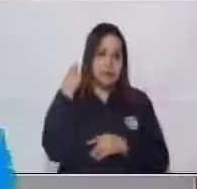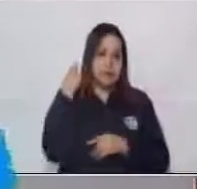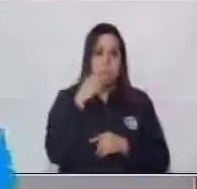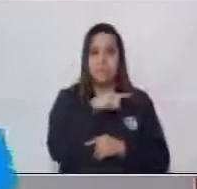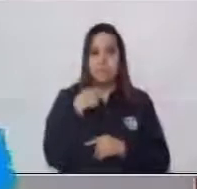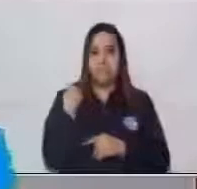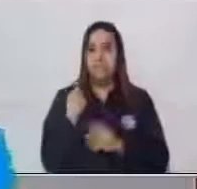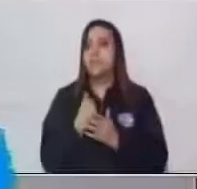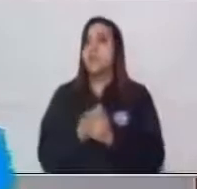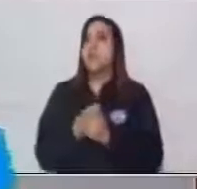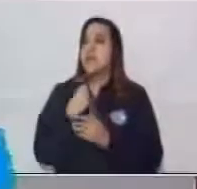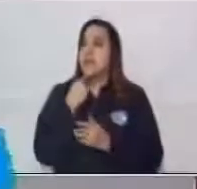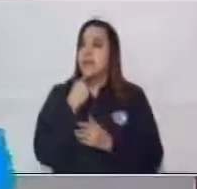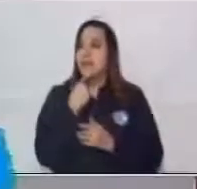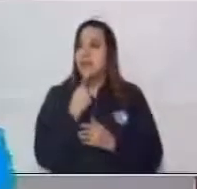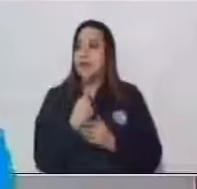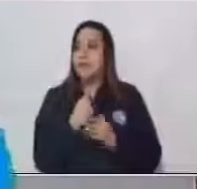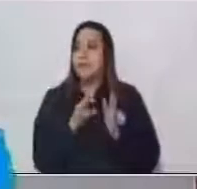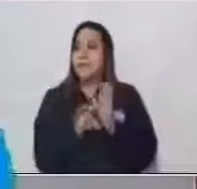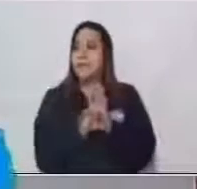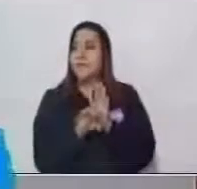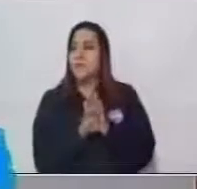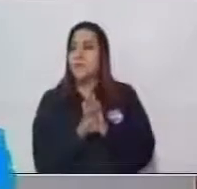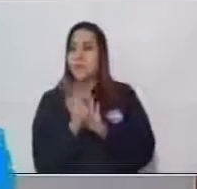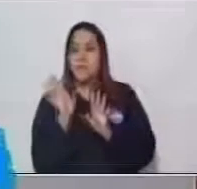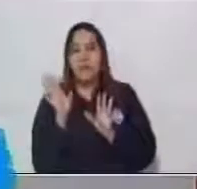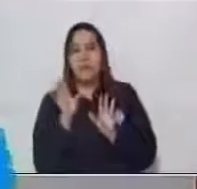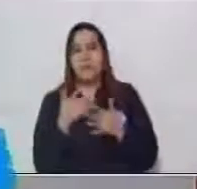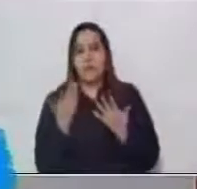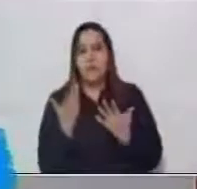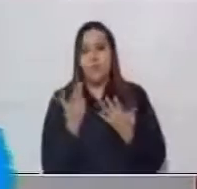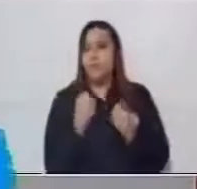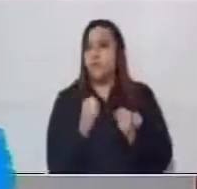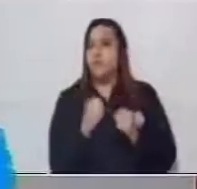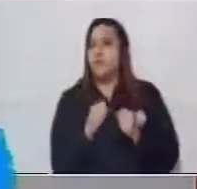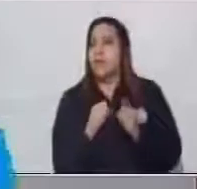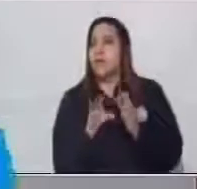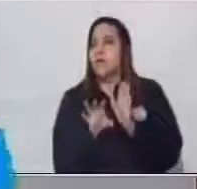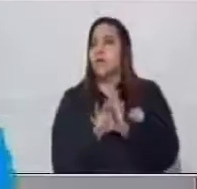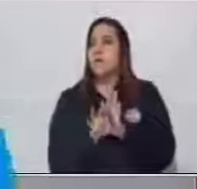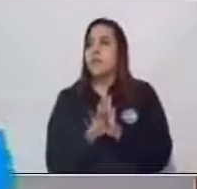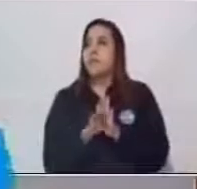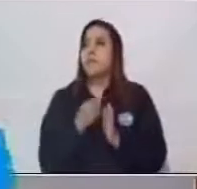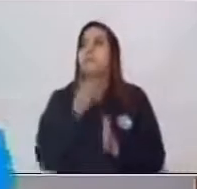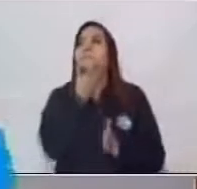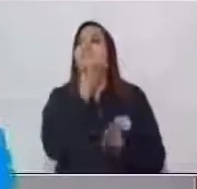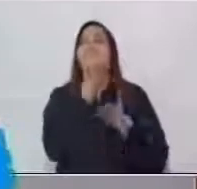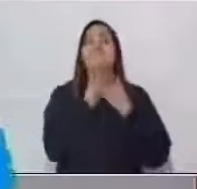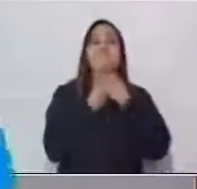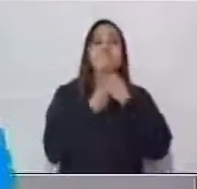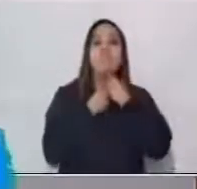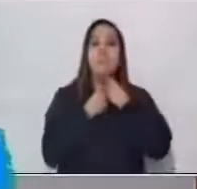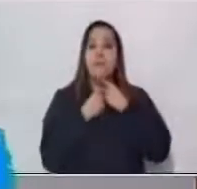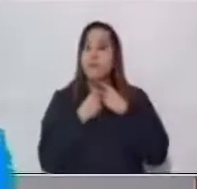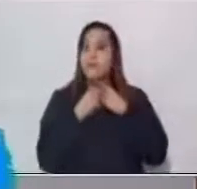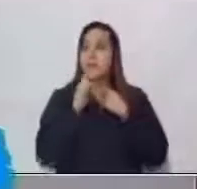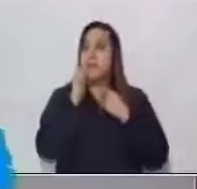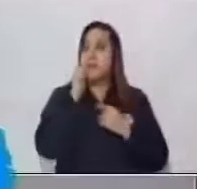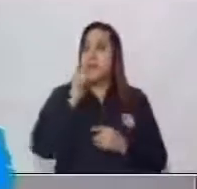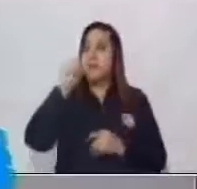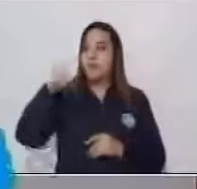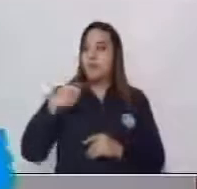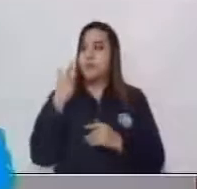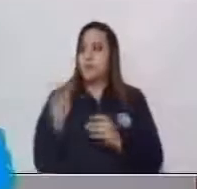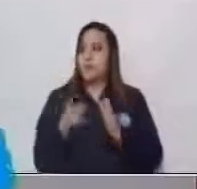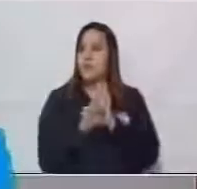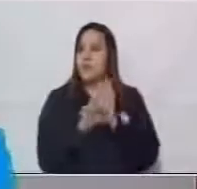y corta esa idea. Es como degollar. Se le atragantó aquel inútil punto y coma. Costó Dios